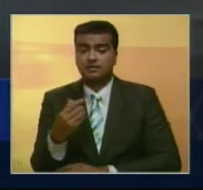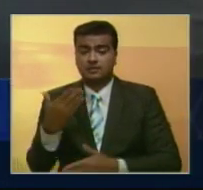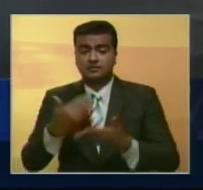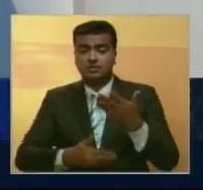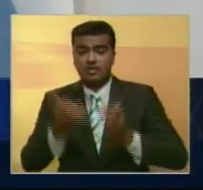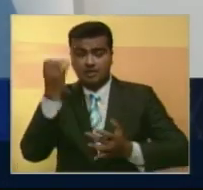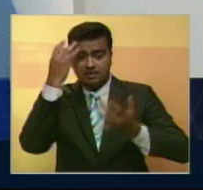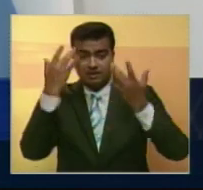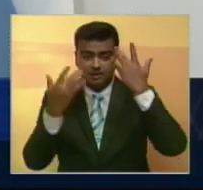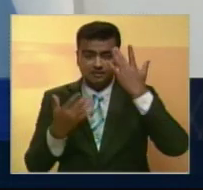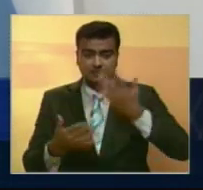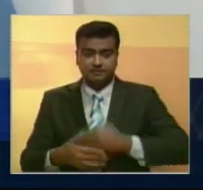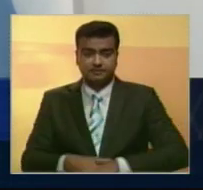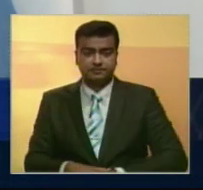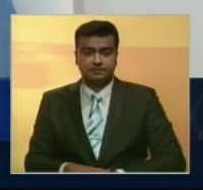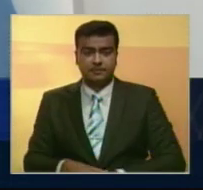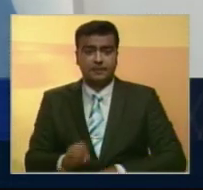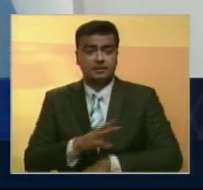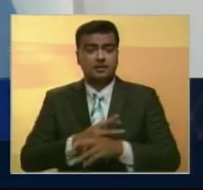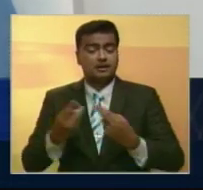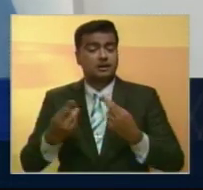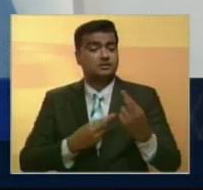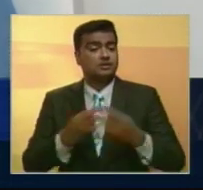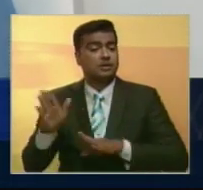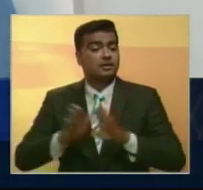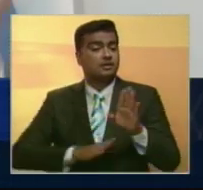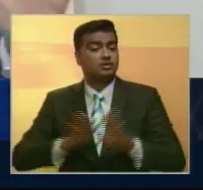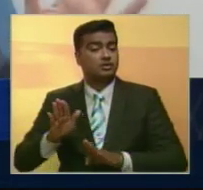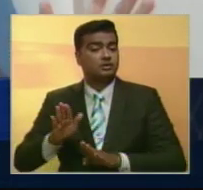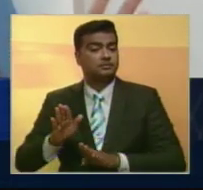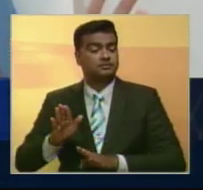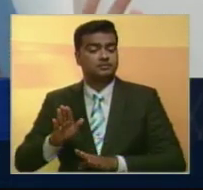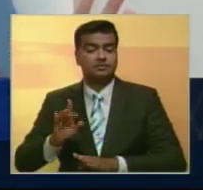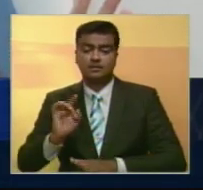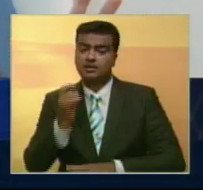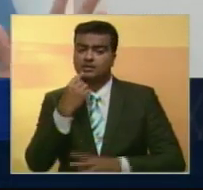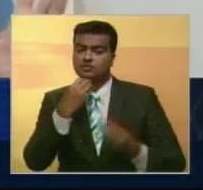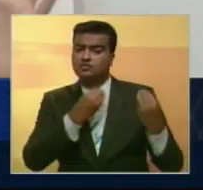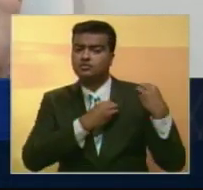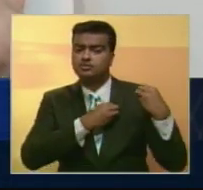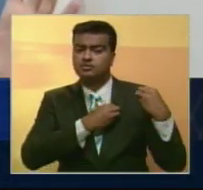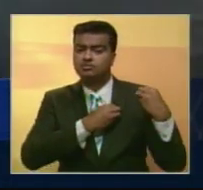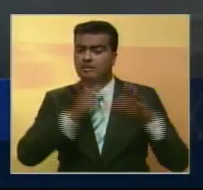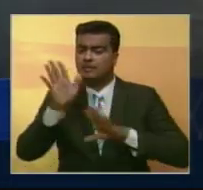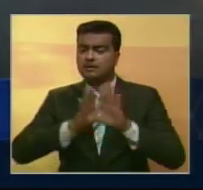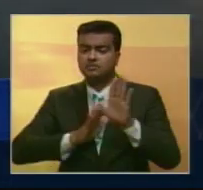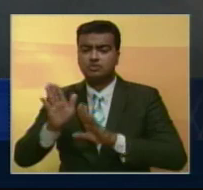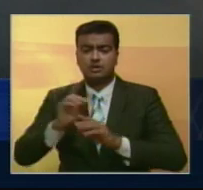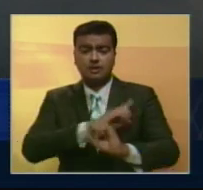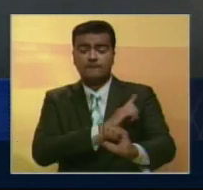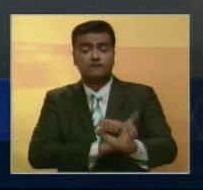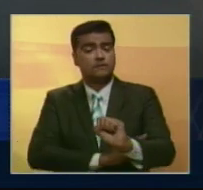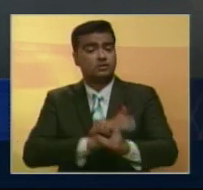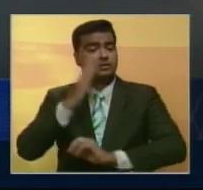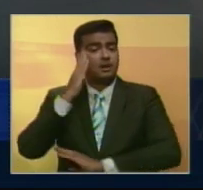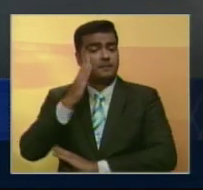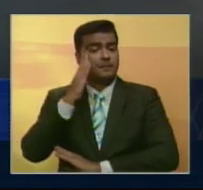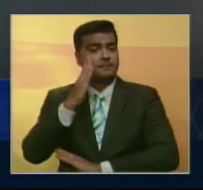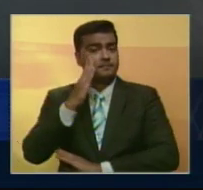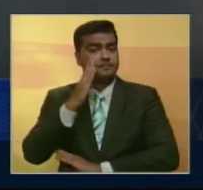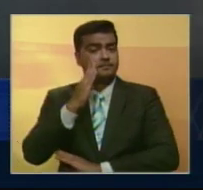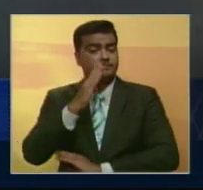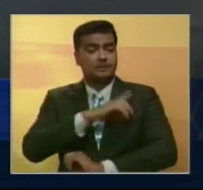Federal de Inteligencia, el Ministerio de Relaciones Exteriores y Culto, la Dirección Nacional de Migraciones, las Fuerzas Armadas y las Fuerzas